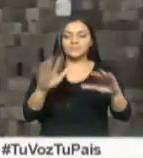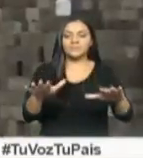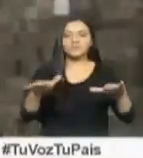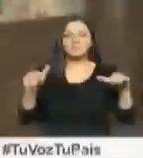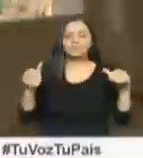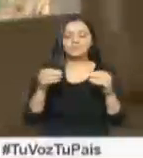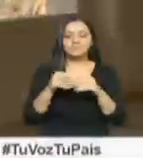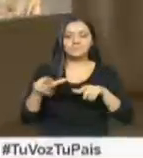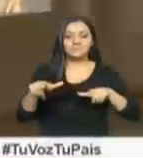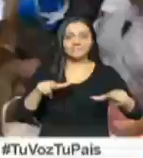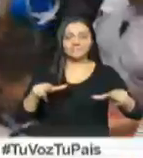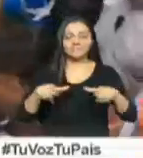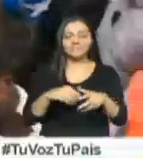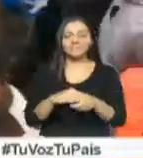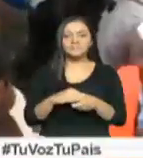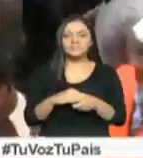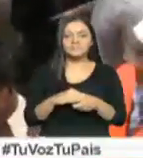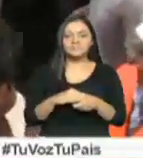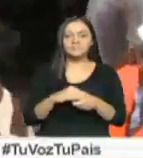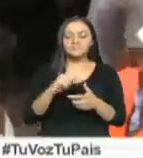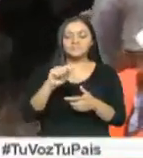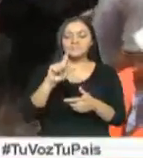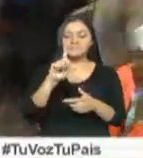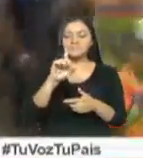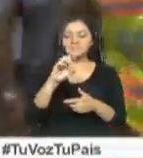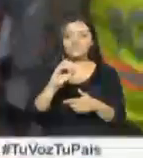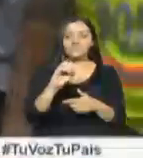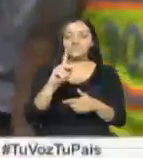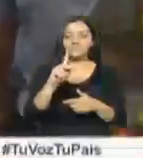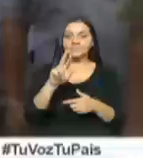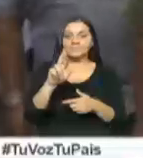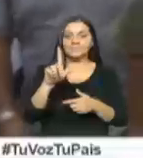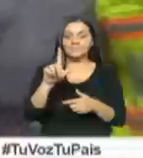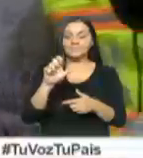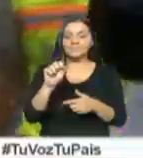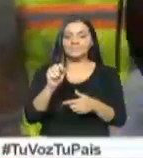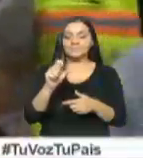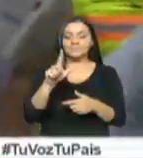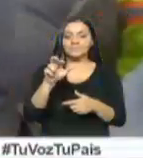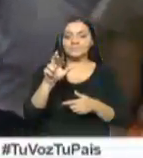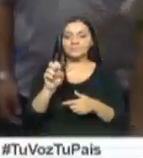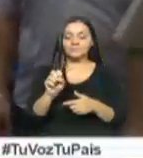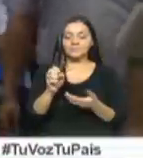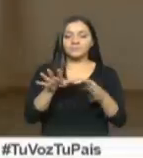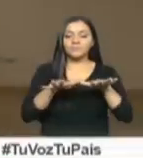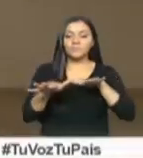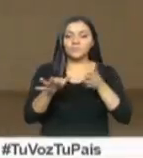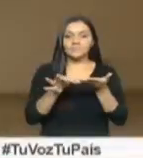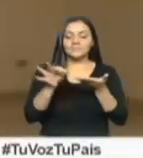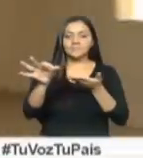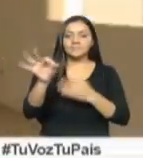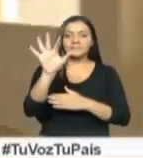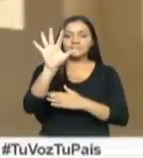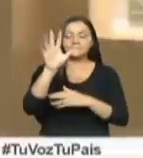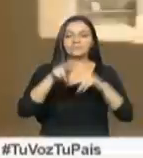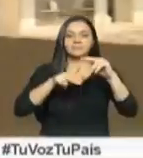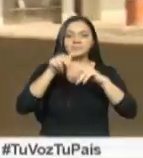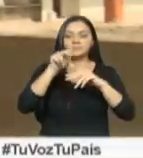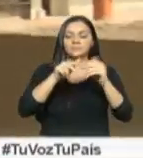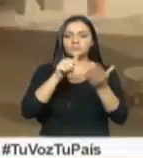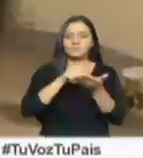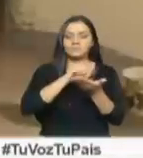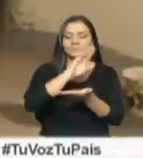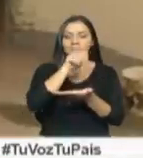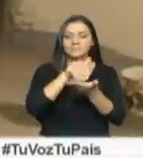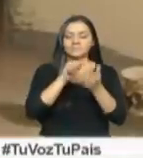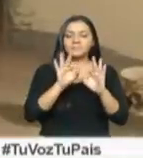otros espacios. Aldo Parrales León, coordinador zonal 5 del Ministerio de Educación, destacó la construcción de este centro, el